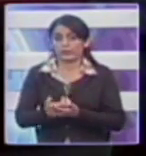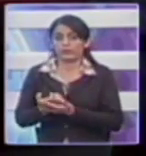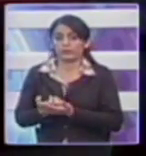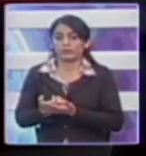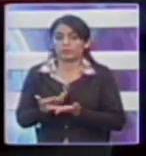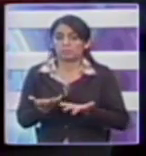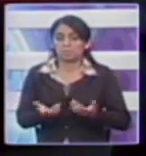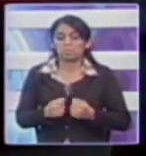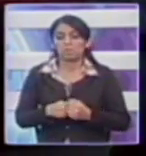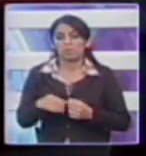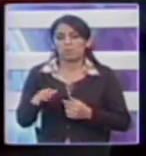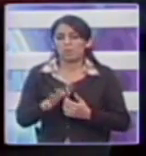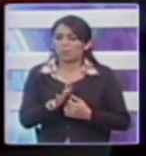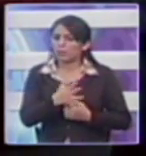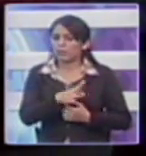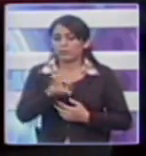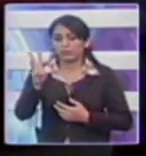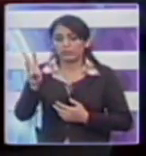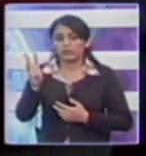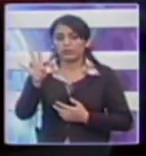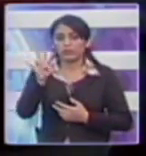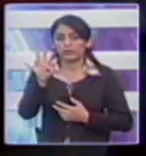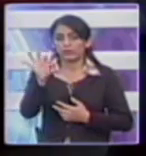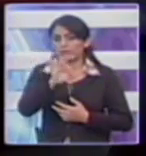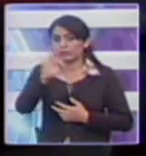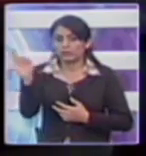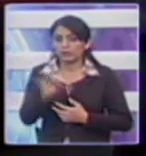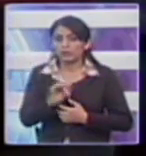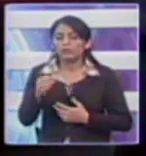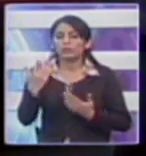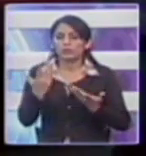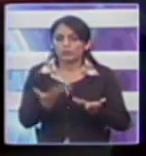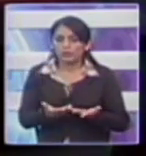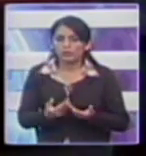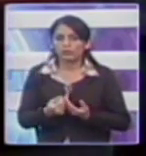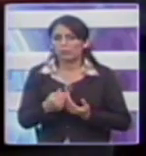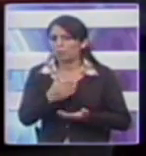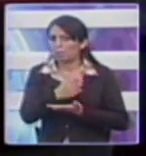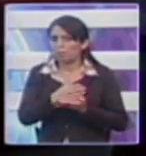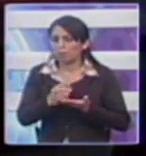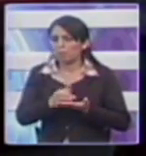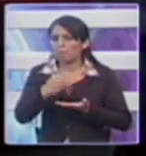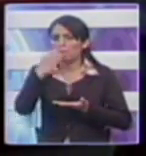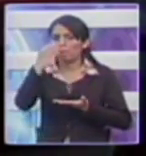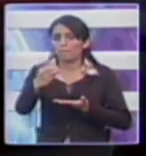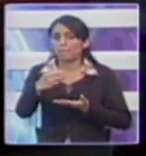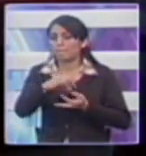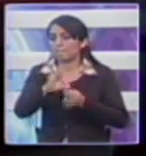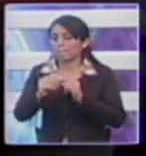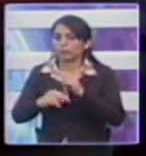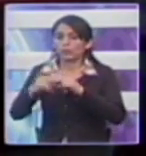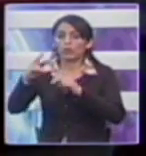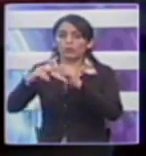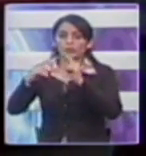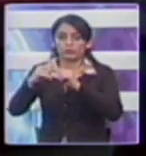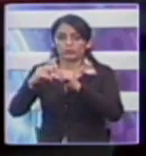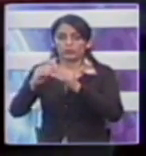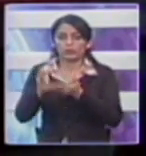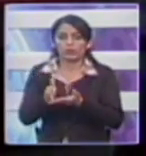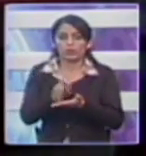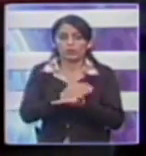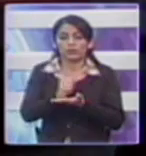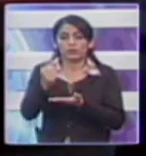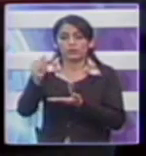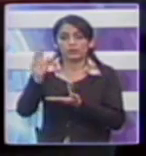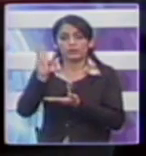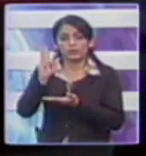cuales el 67% han sido destinados a labores de reconstrucción, un 16% a las tareas